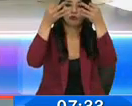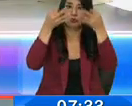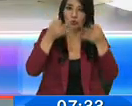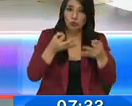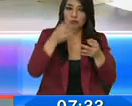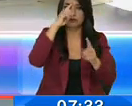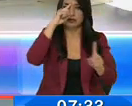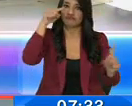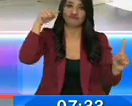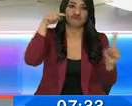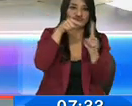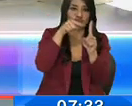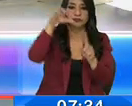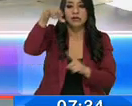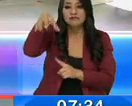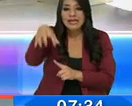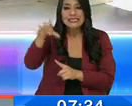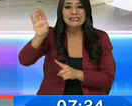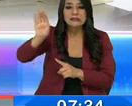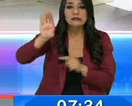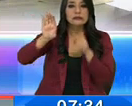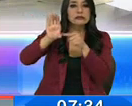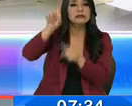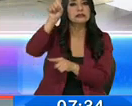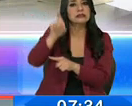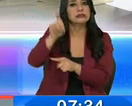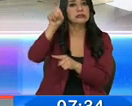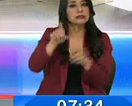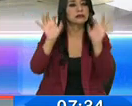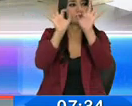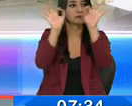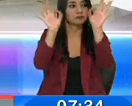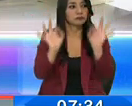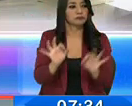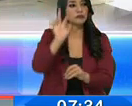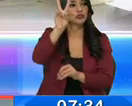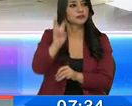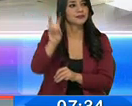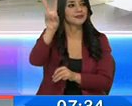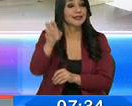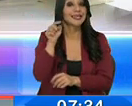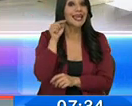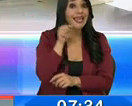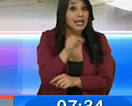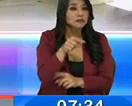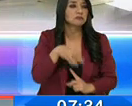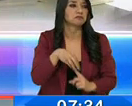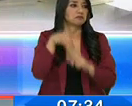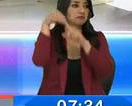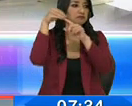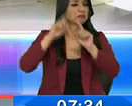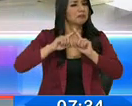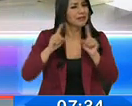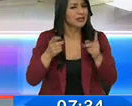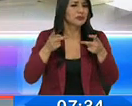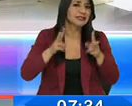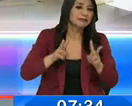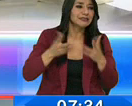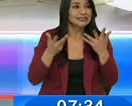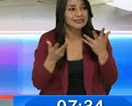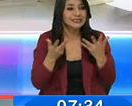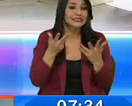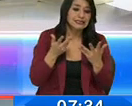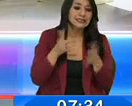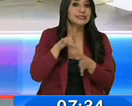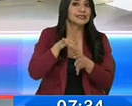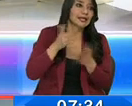meta fiscal que se requiere para la proforma del 2020. Sin embargo, eso también tiene sus implicaciones y sus